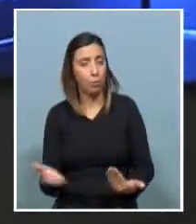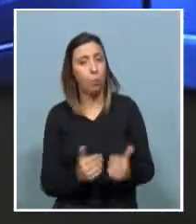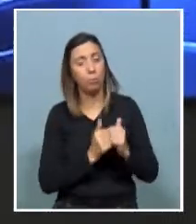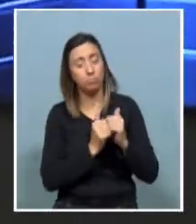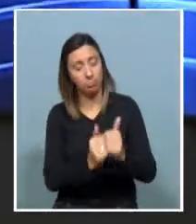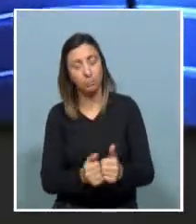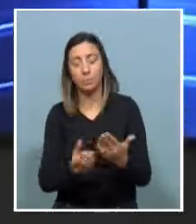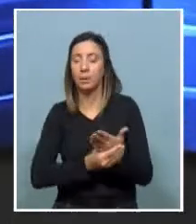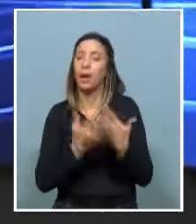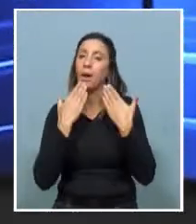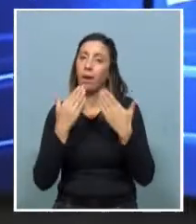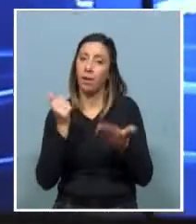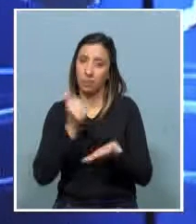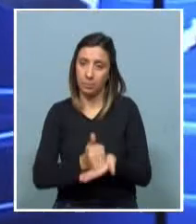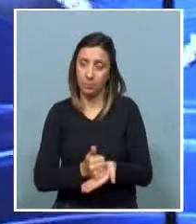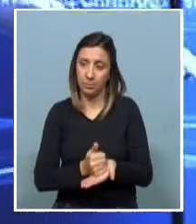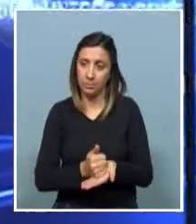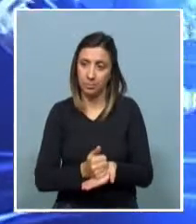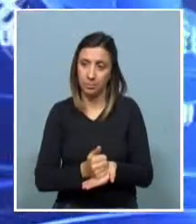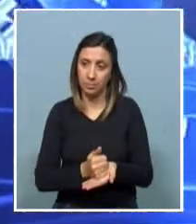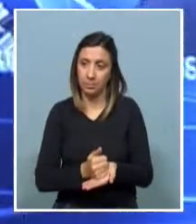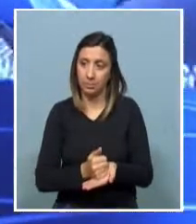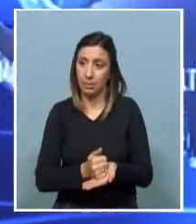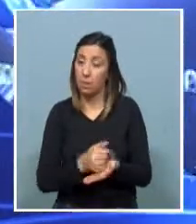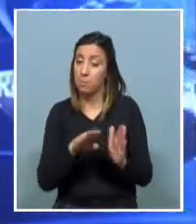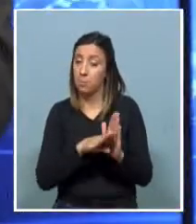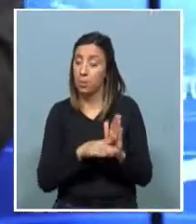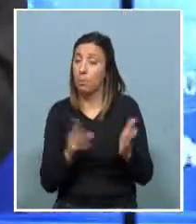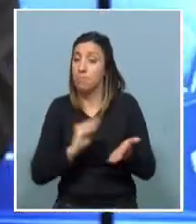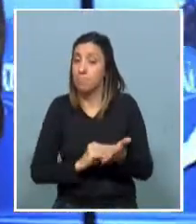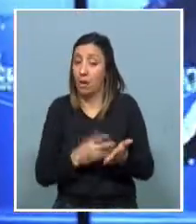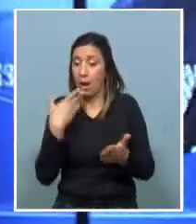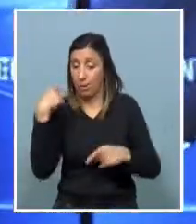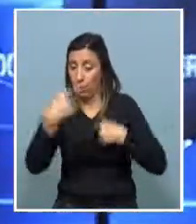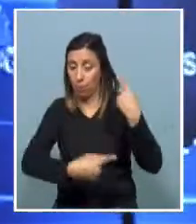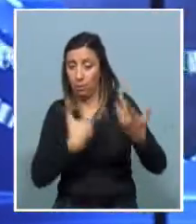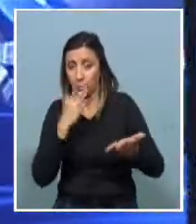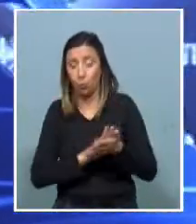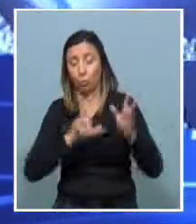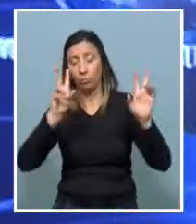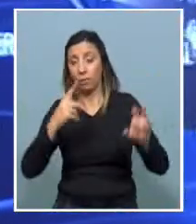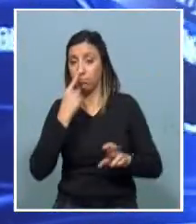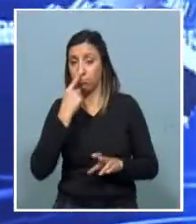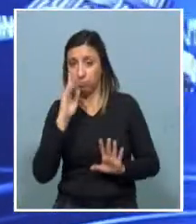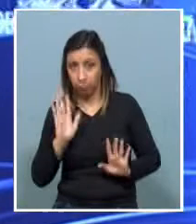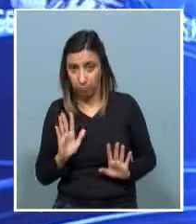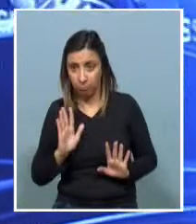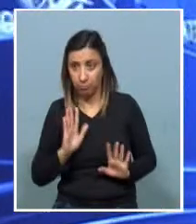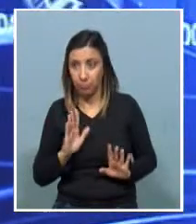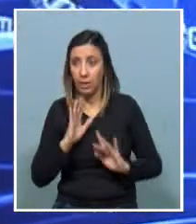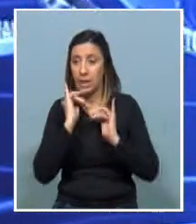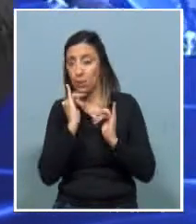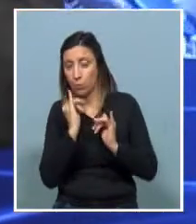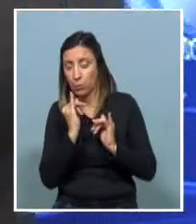habernos acompañado. Ministros, gracias por estar aquí con nosotros. Tendremos que hacer un programa más y seguir hablando de esto porque es muy interesante, muy importante.